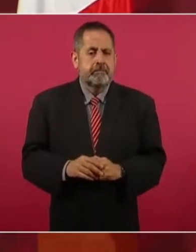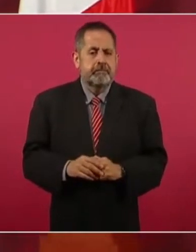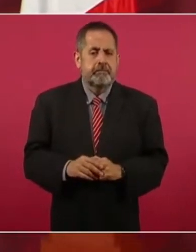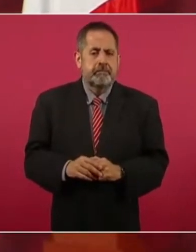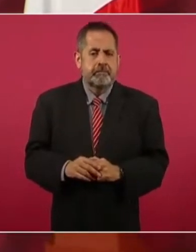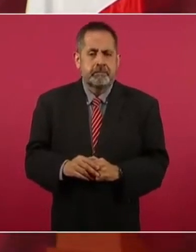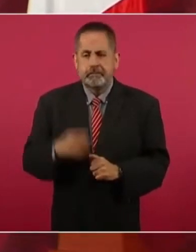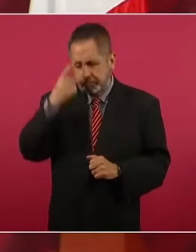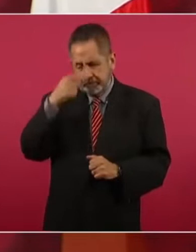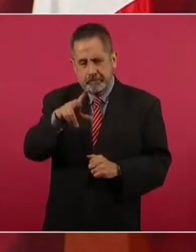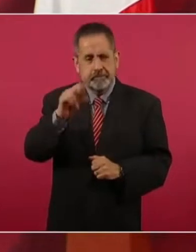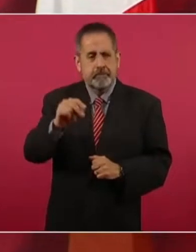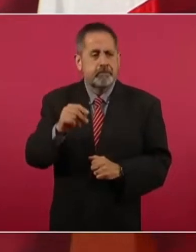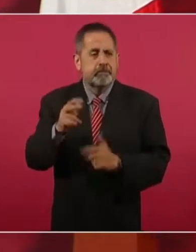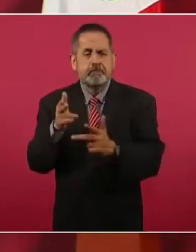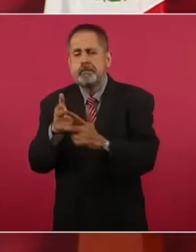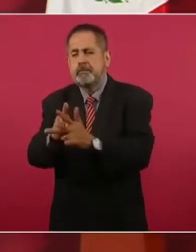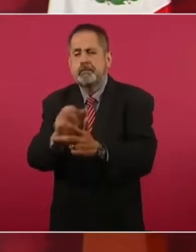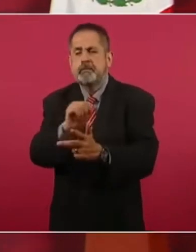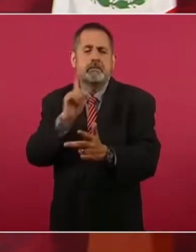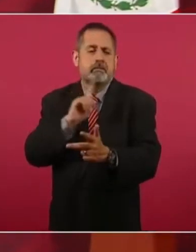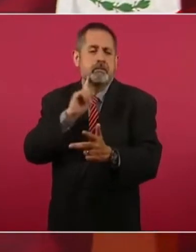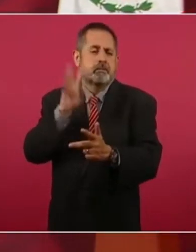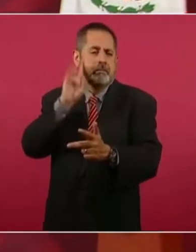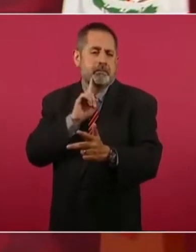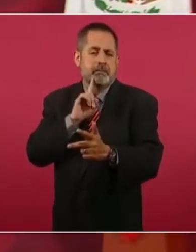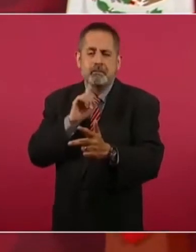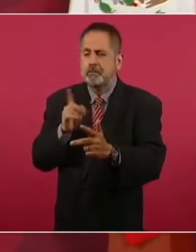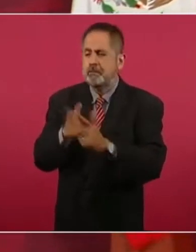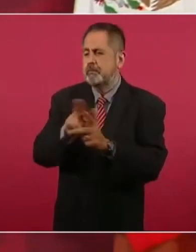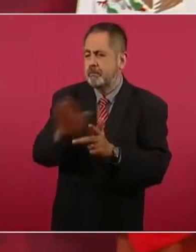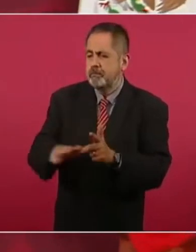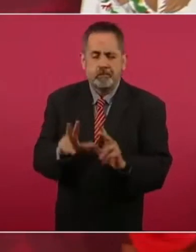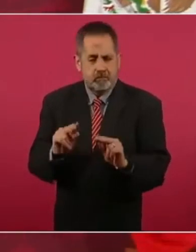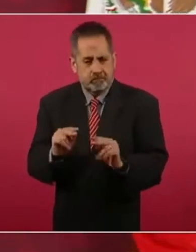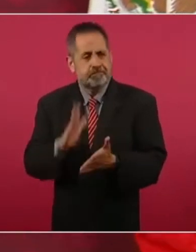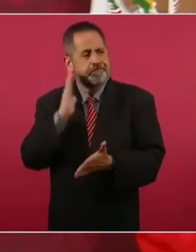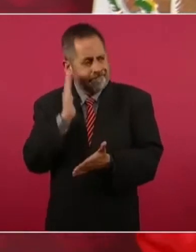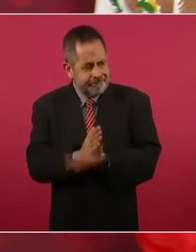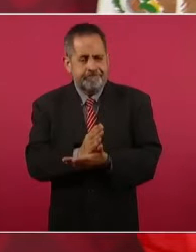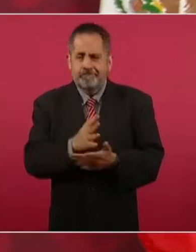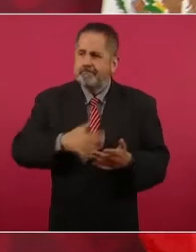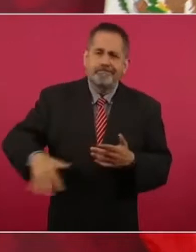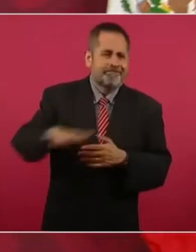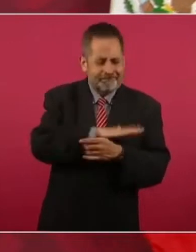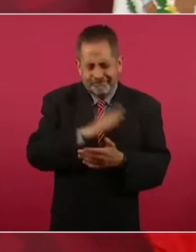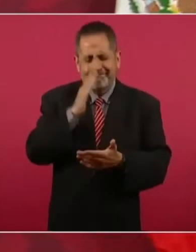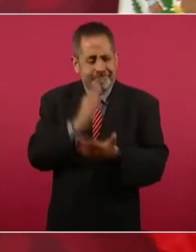detener feminicidios, en detener la delincuencia en general.